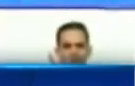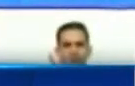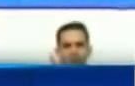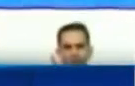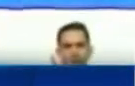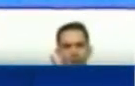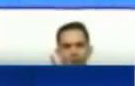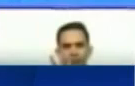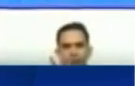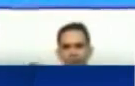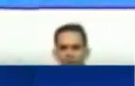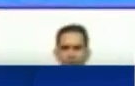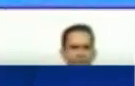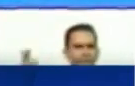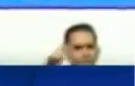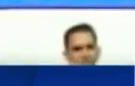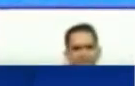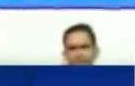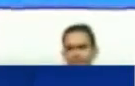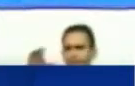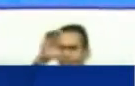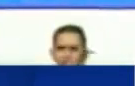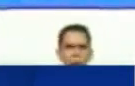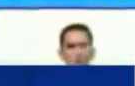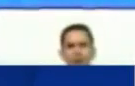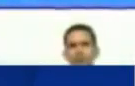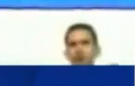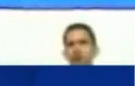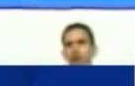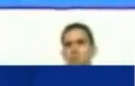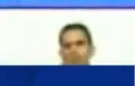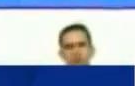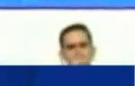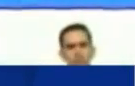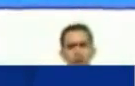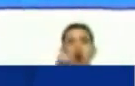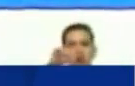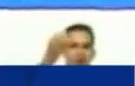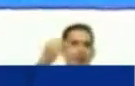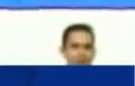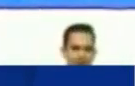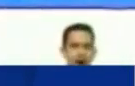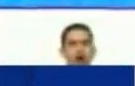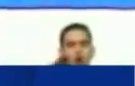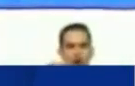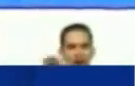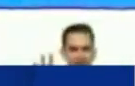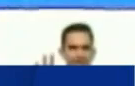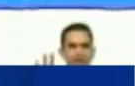Diversificamos las fuentes de financiamiento con el CAF y hemos elevado